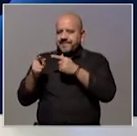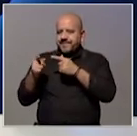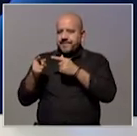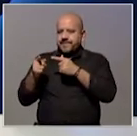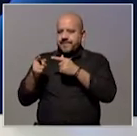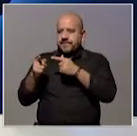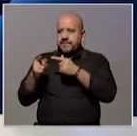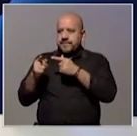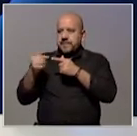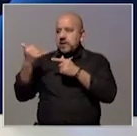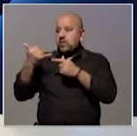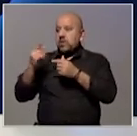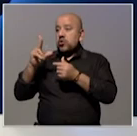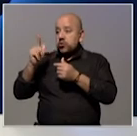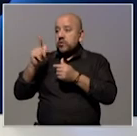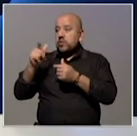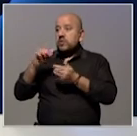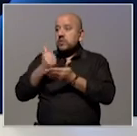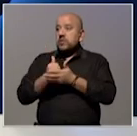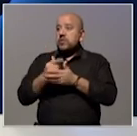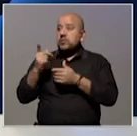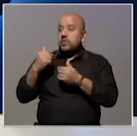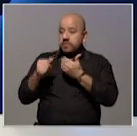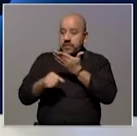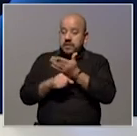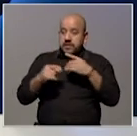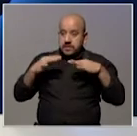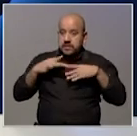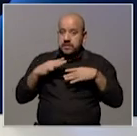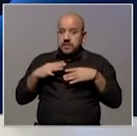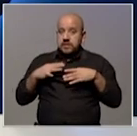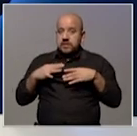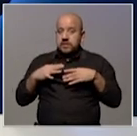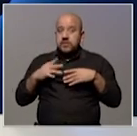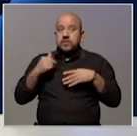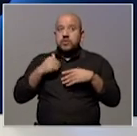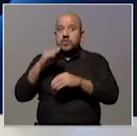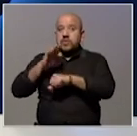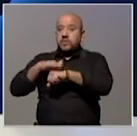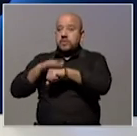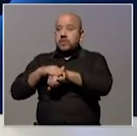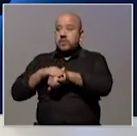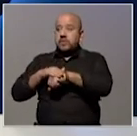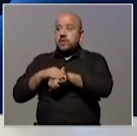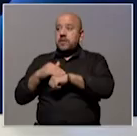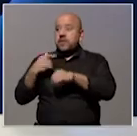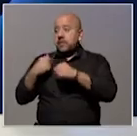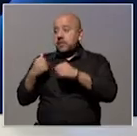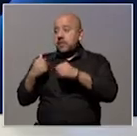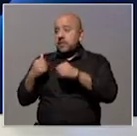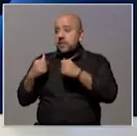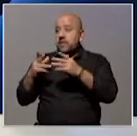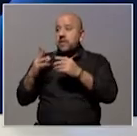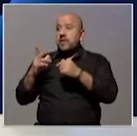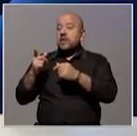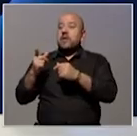como si no hubiera ido solos licencia que no fueron muchas tuve las considera de que fuera mi suplente